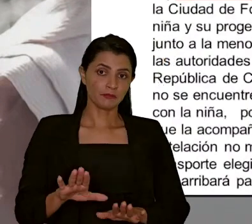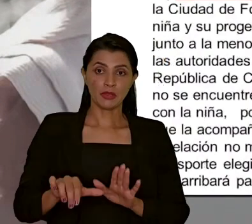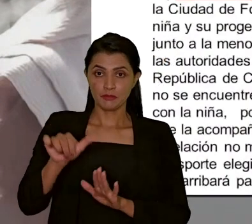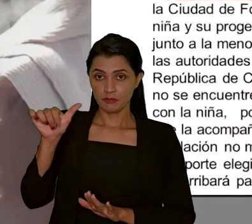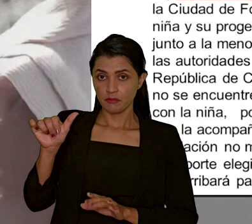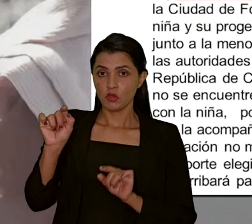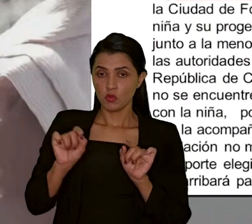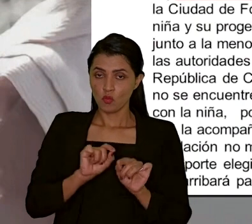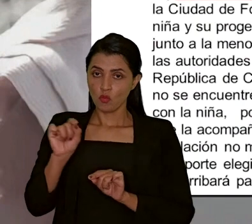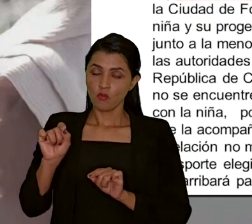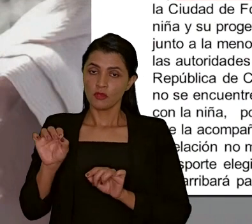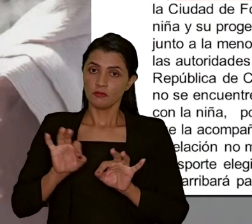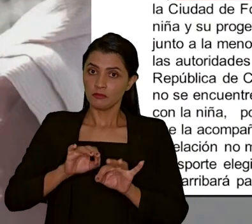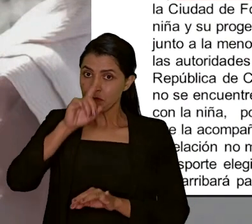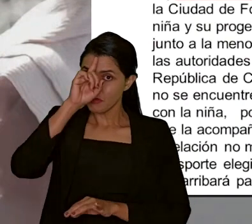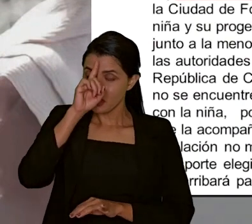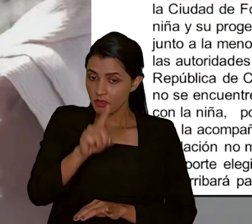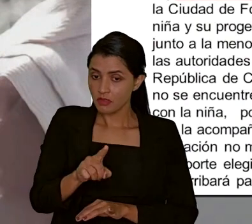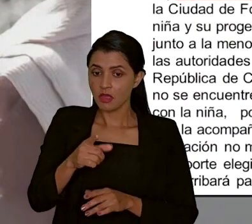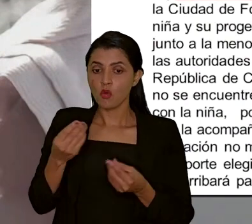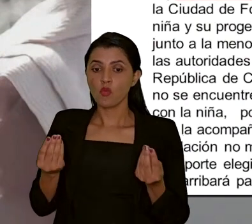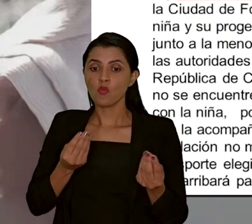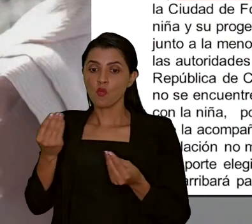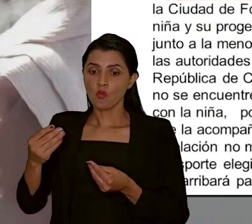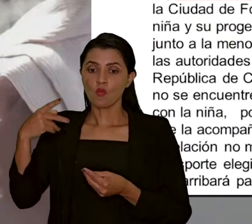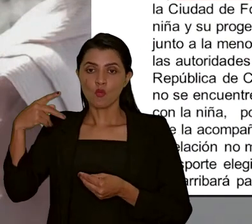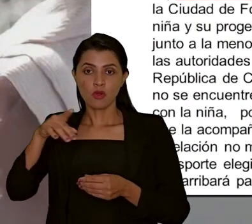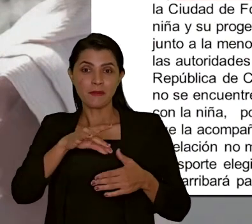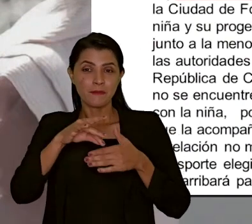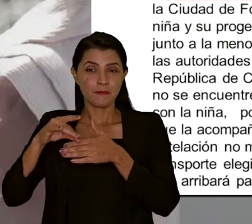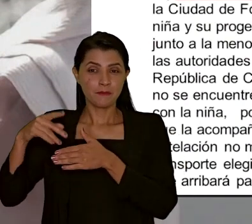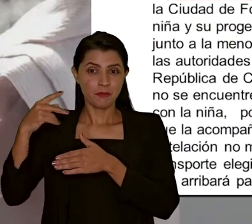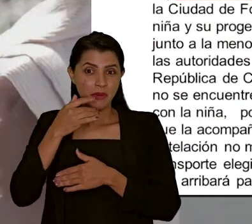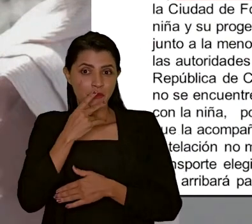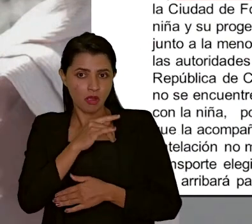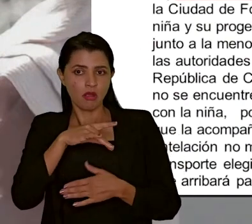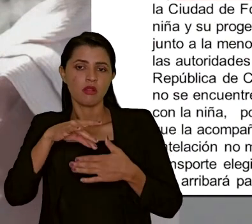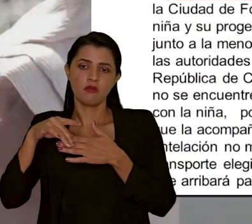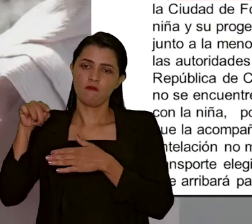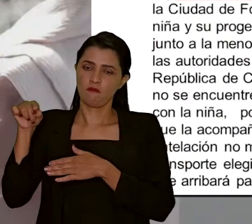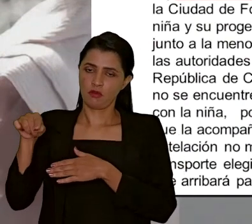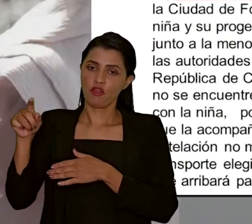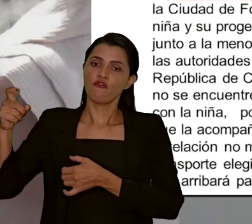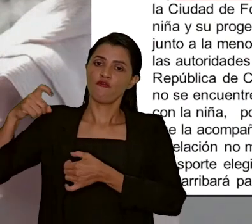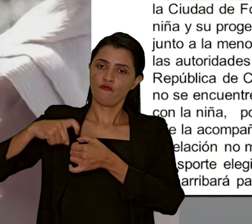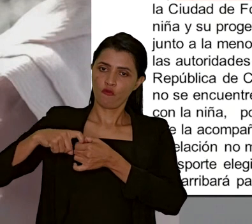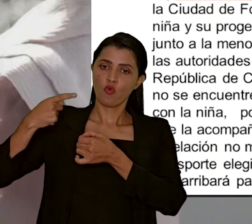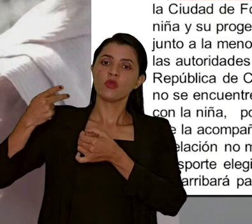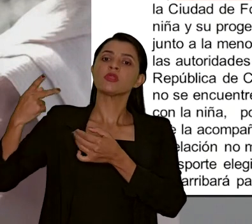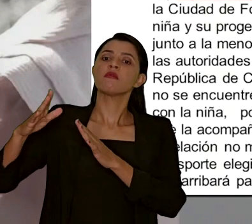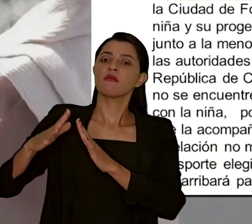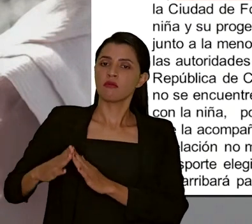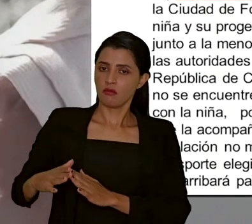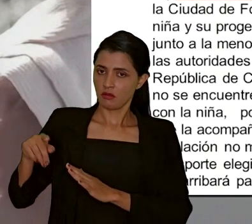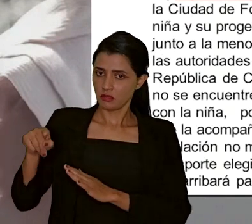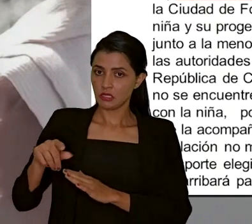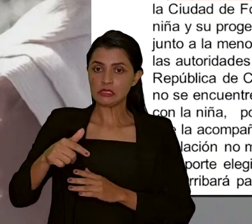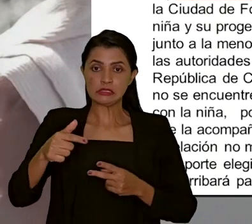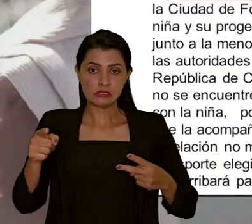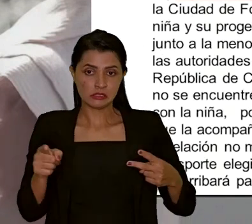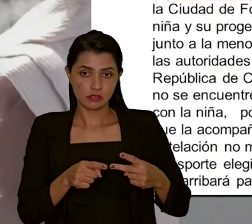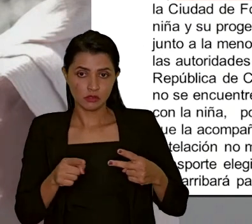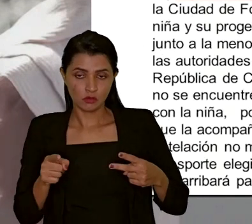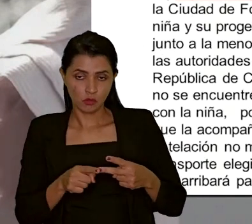inmediata restitución de la niña a su progenitor, debiendo retornar a la ciudad de Arica, Chile. Segundo, imponer al progenitor